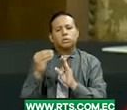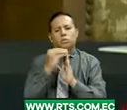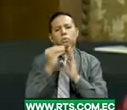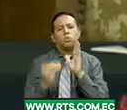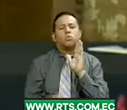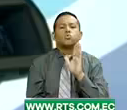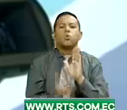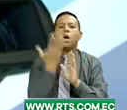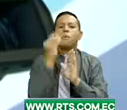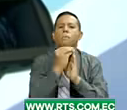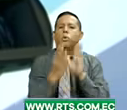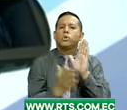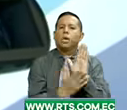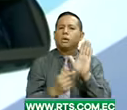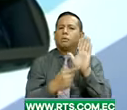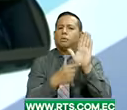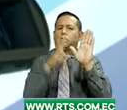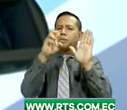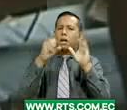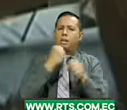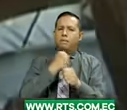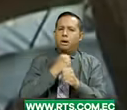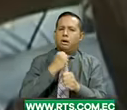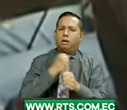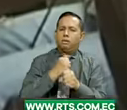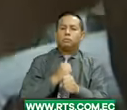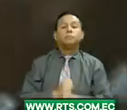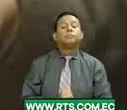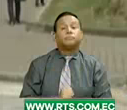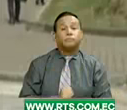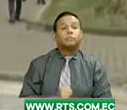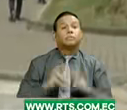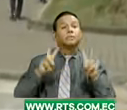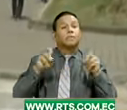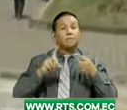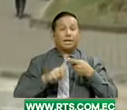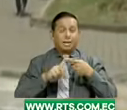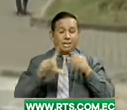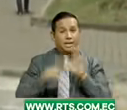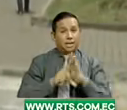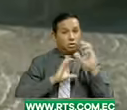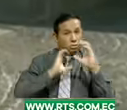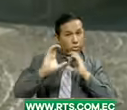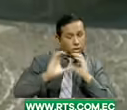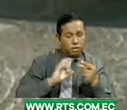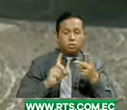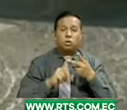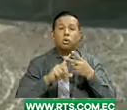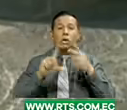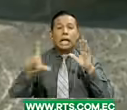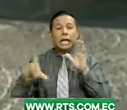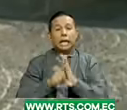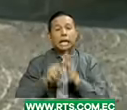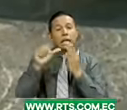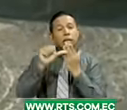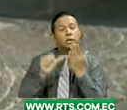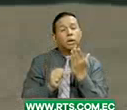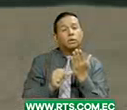de ley laboral, la nombrada Ley de Libertad de Expresión y Comunicación, así como las reformas a la Ley de Educación Superior, que se sabe